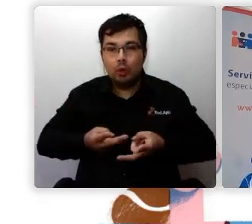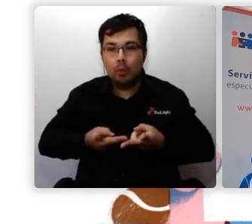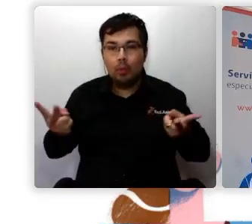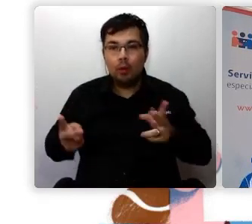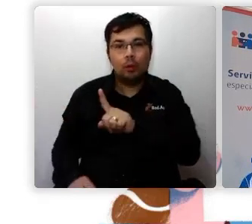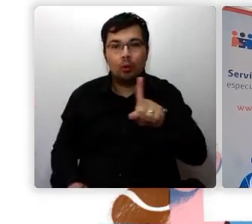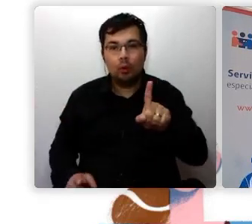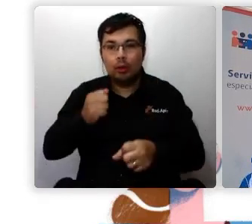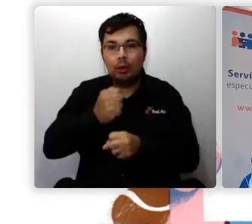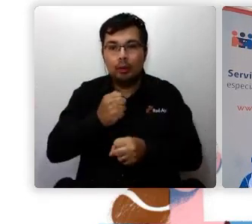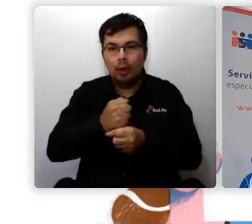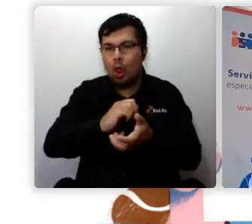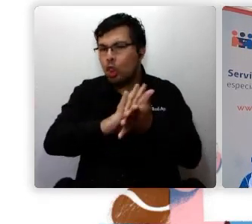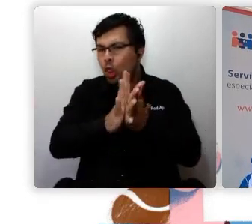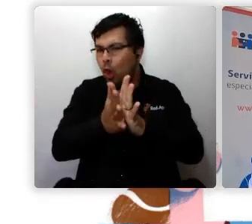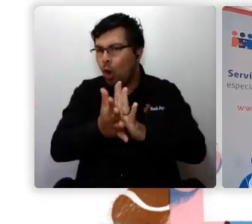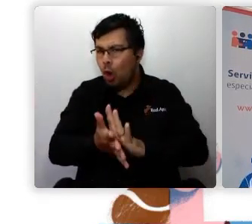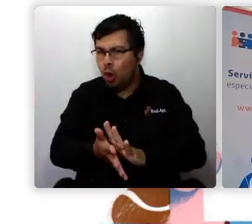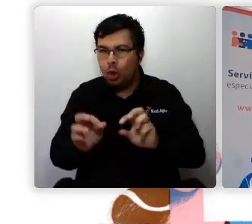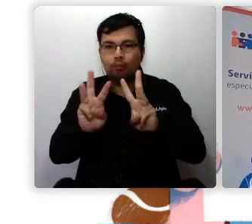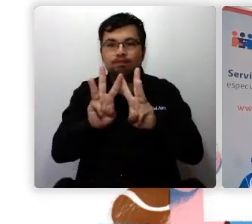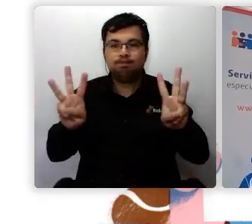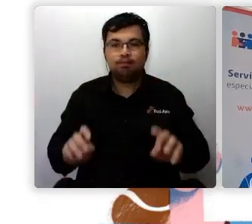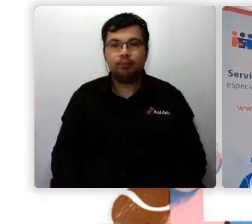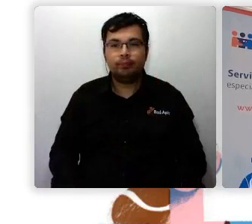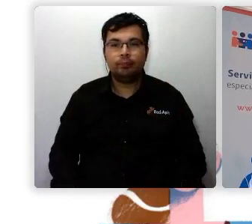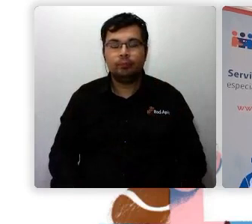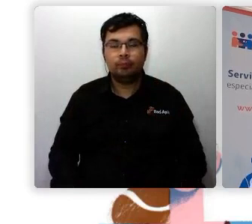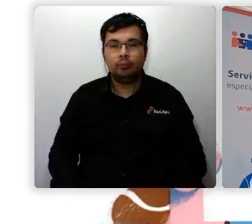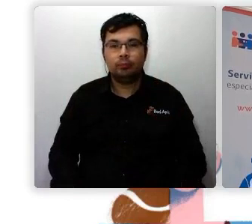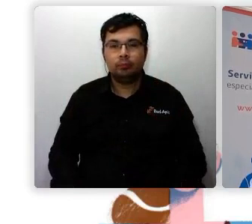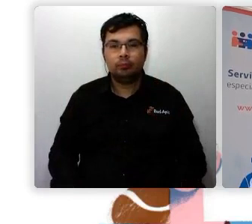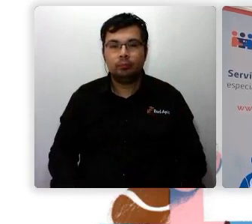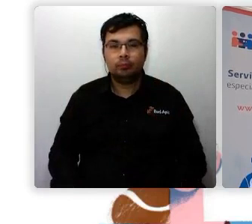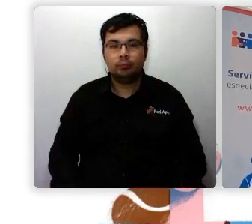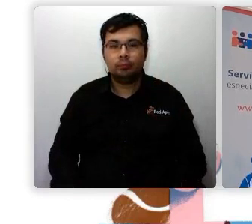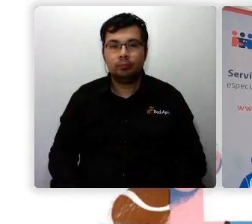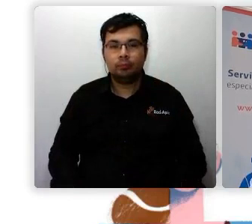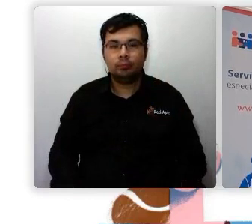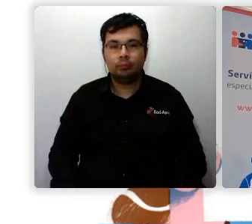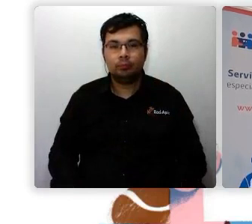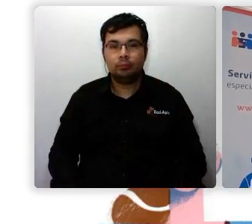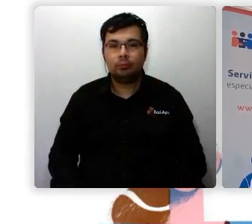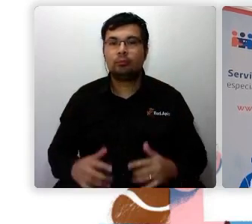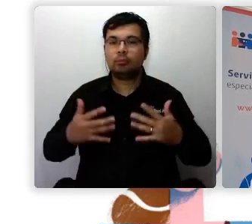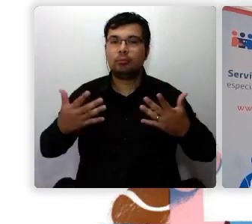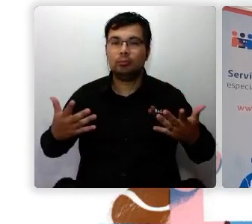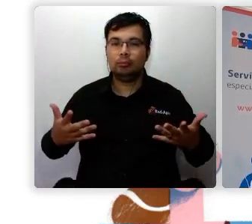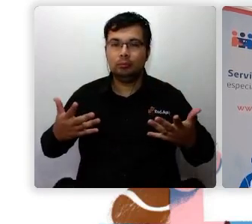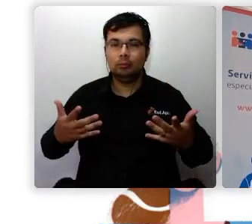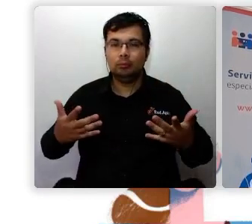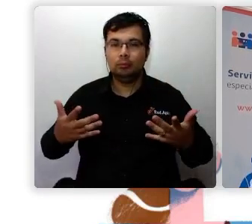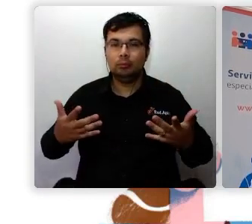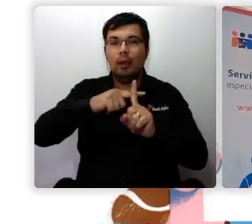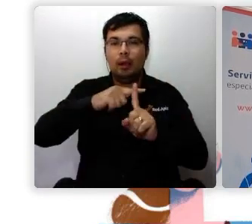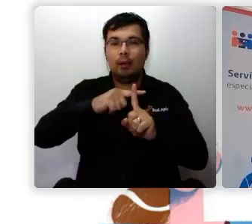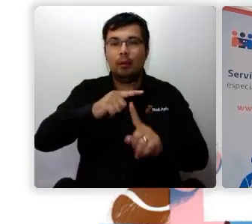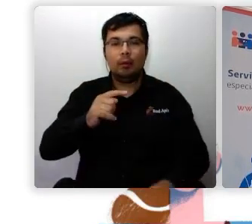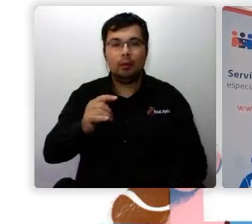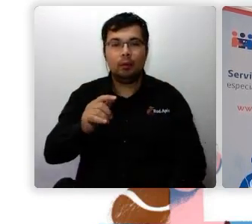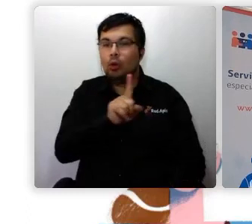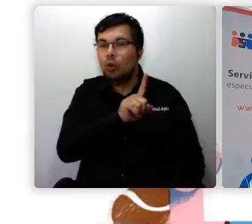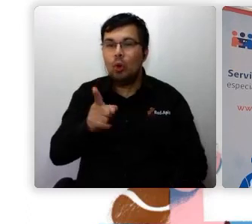online. La ventaja de esto es que no gastamos recursos en mantener oficinas, mantener edificios, personal